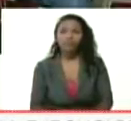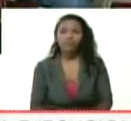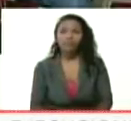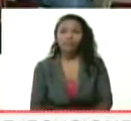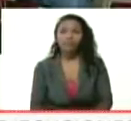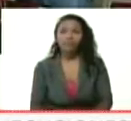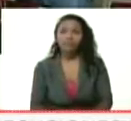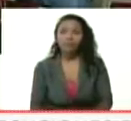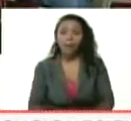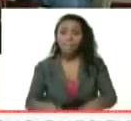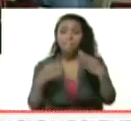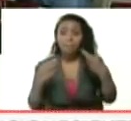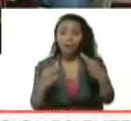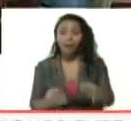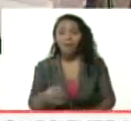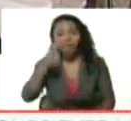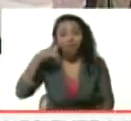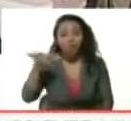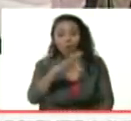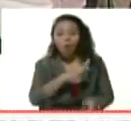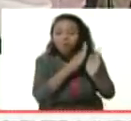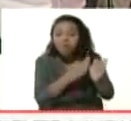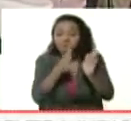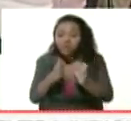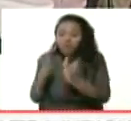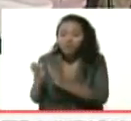el papel de nuestro pueblo organizado